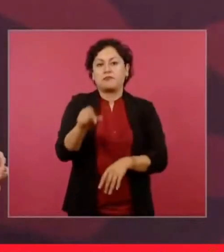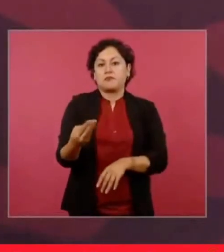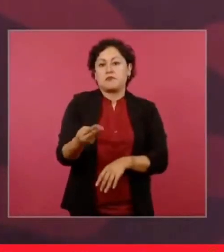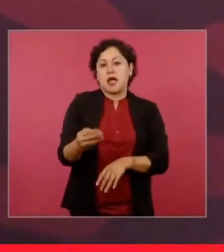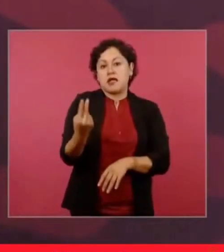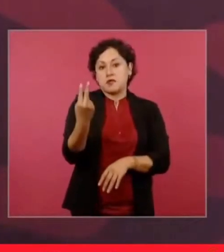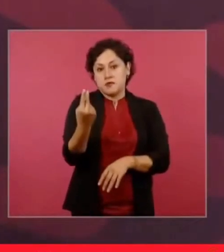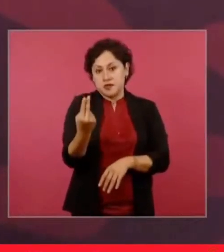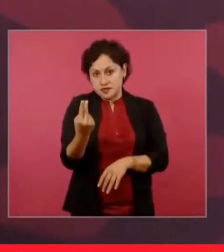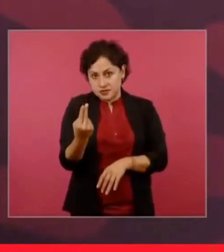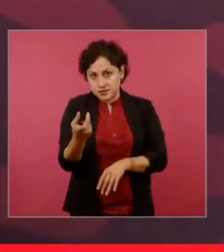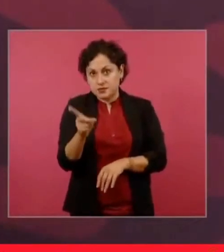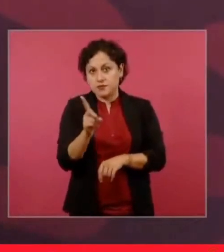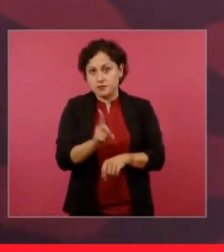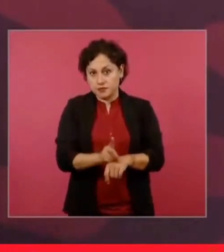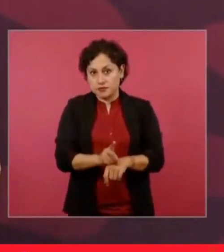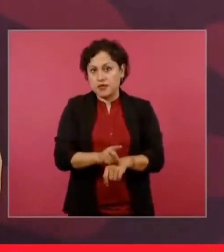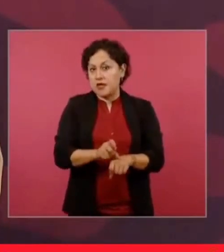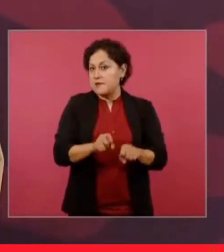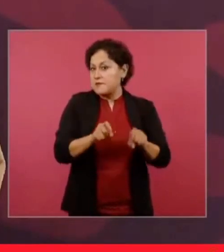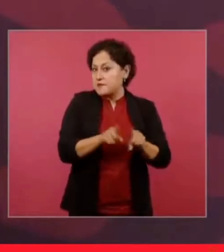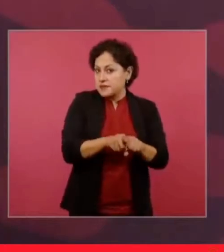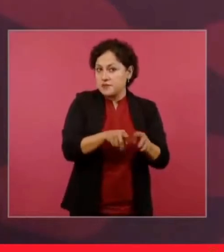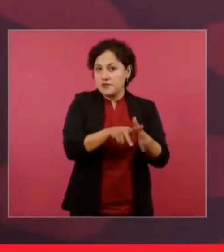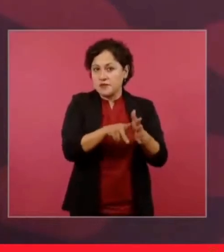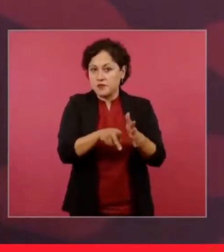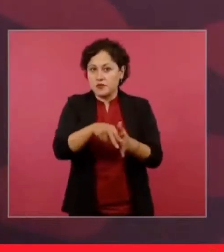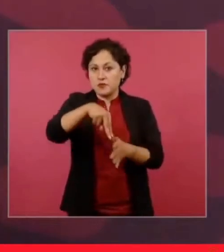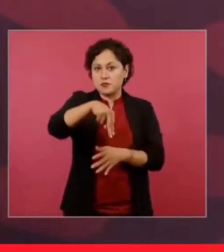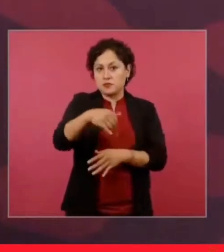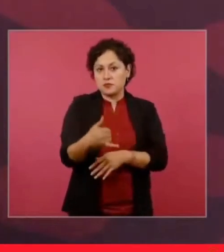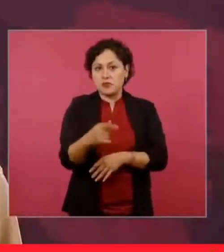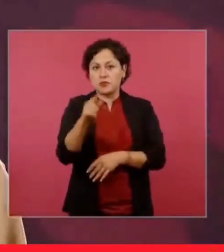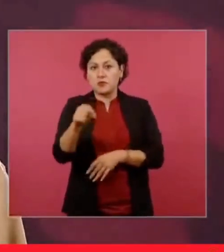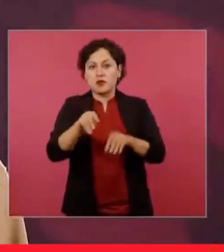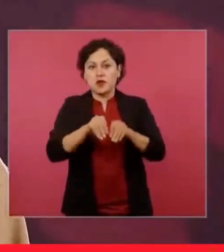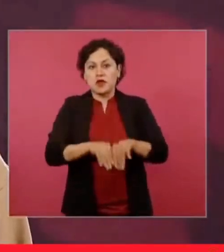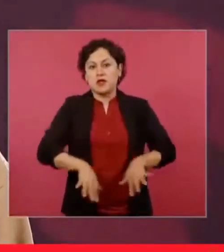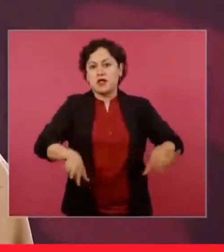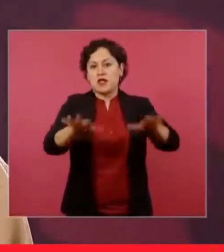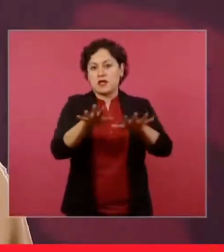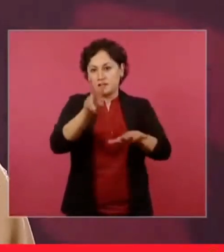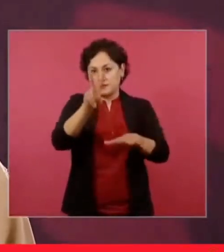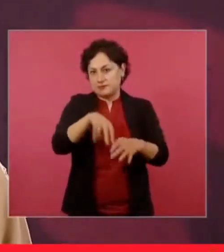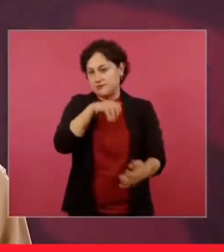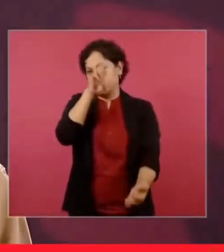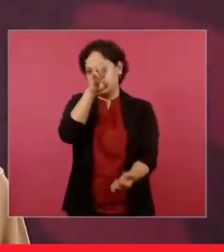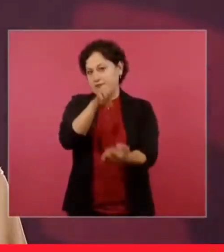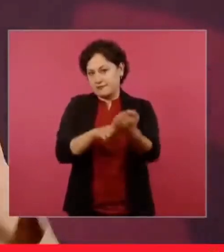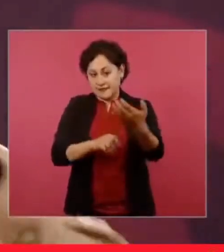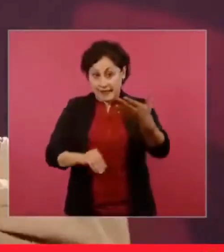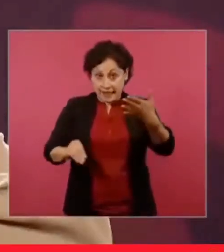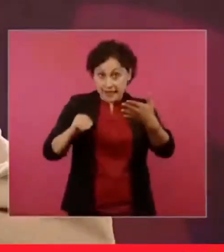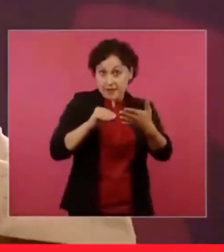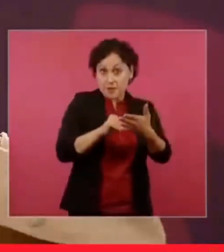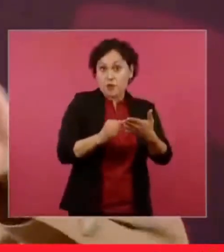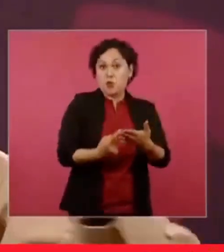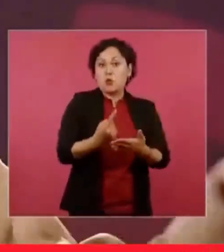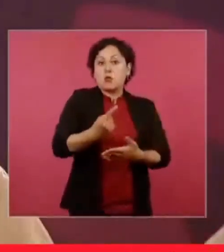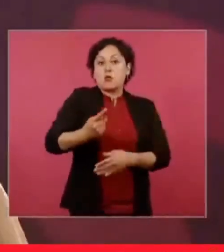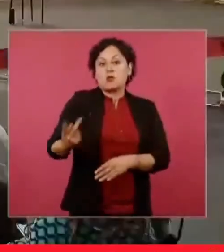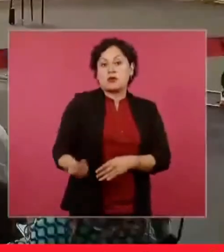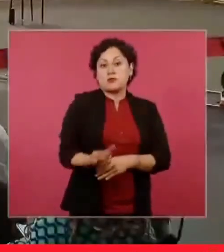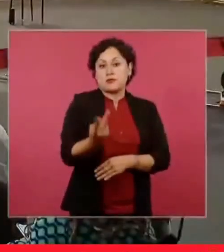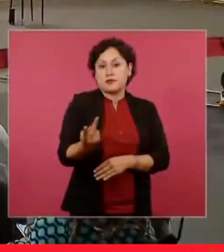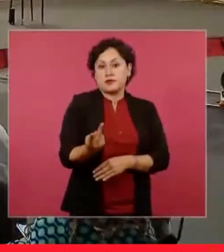publicó engañosamente, un reportaje con una pregunta. Esto, vámonos un poquito